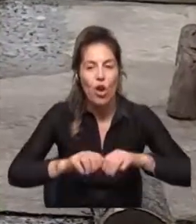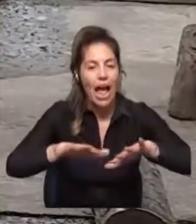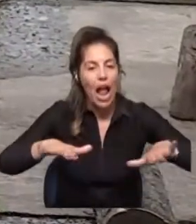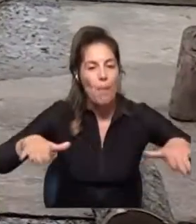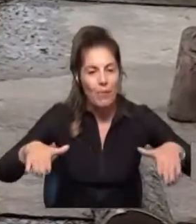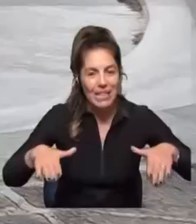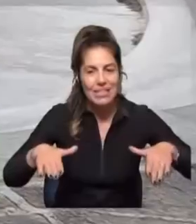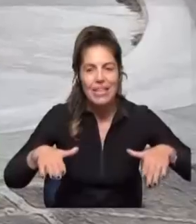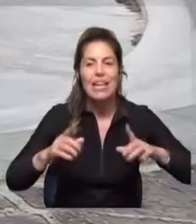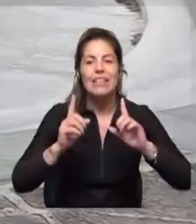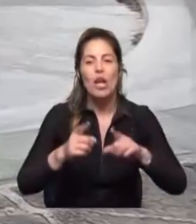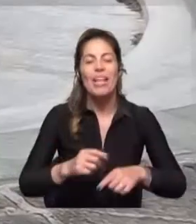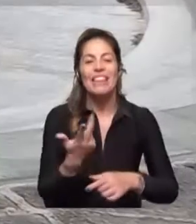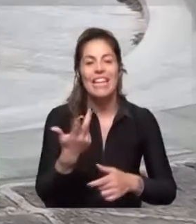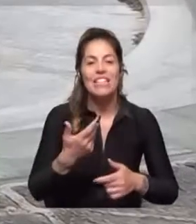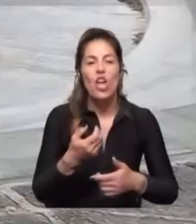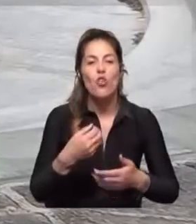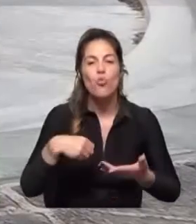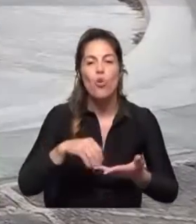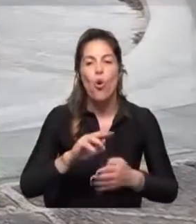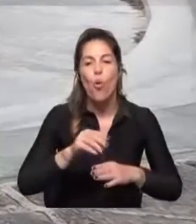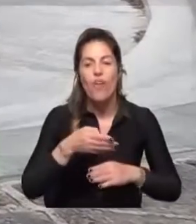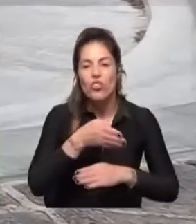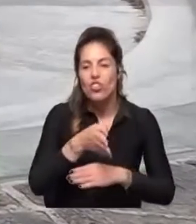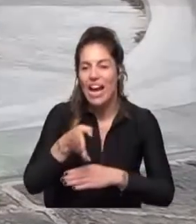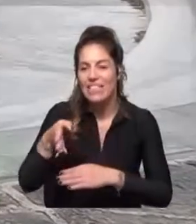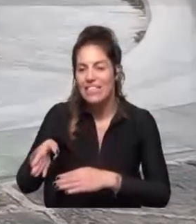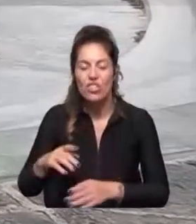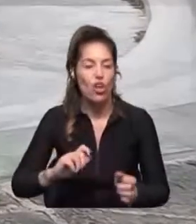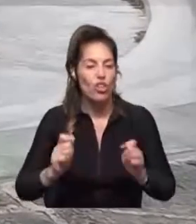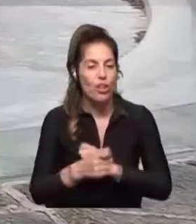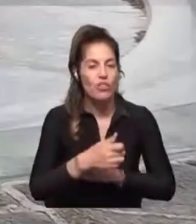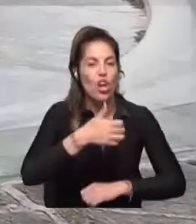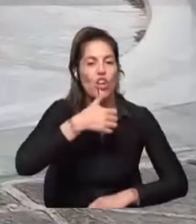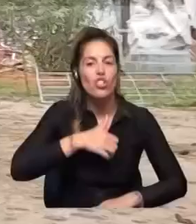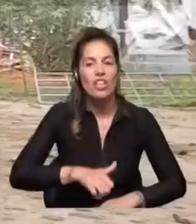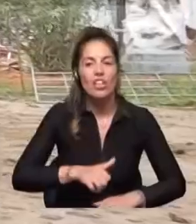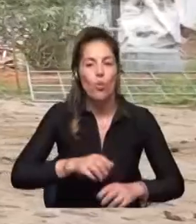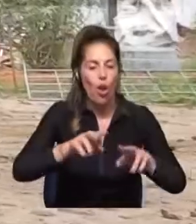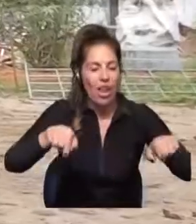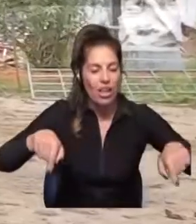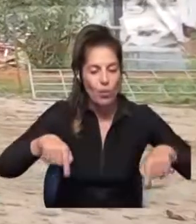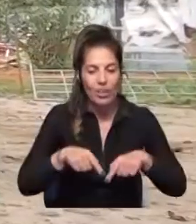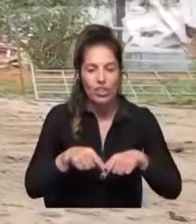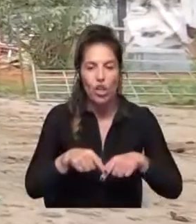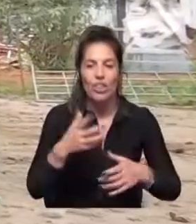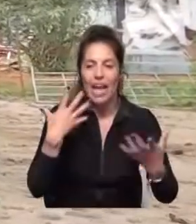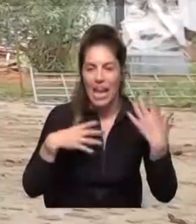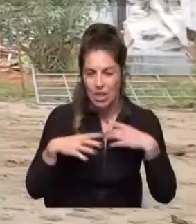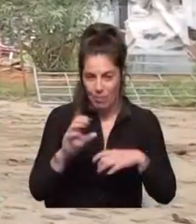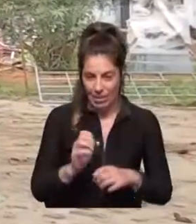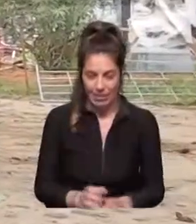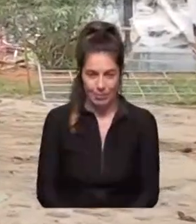liberarse y tres nuevos accesos además de la transformación de los antiguos recintos de animales como la hipopotamera